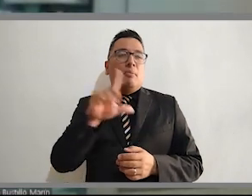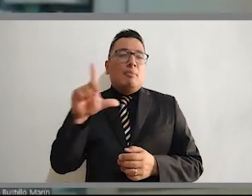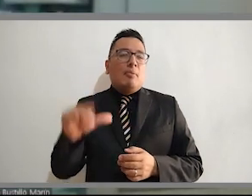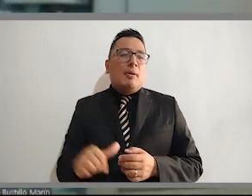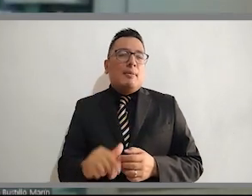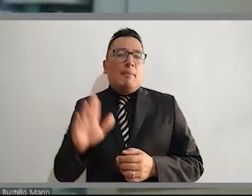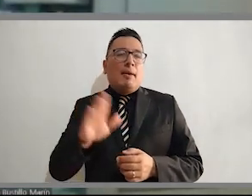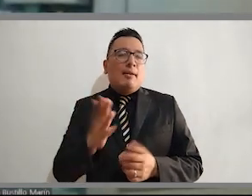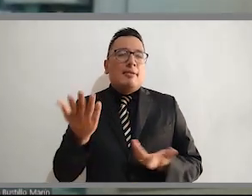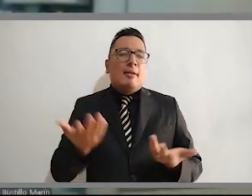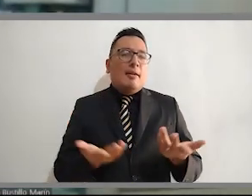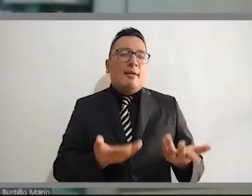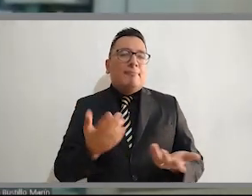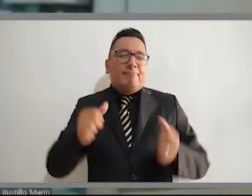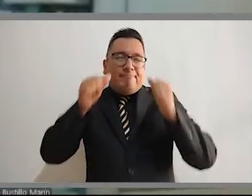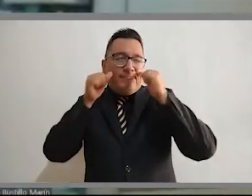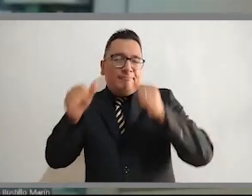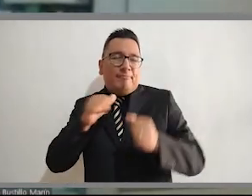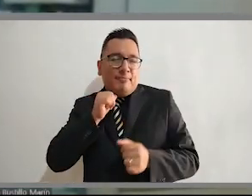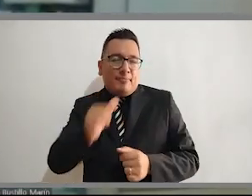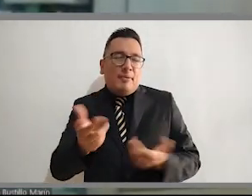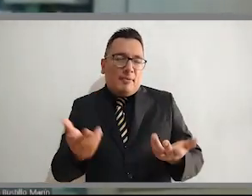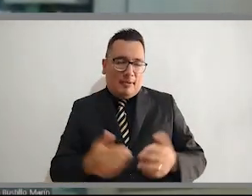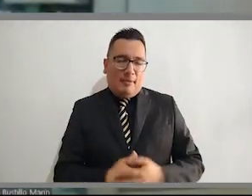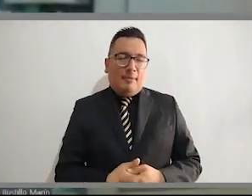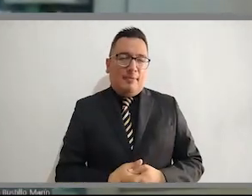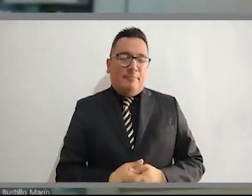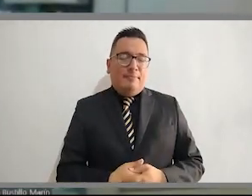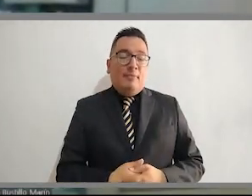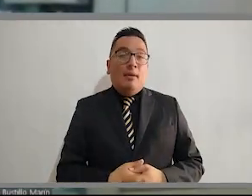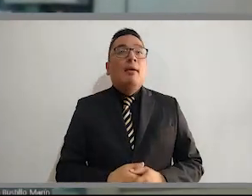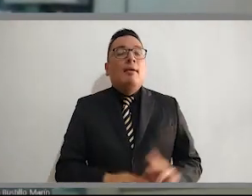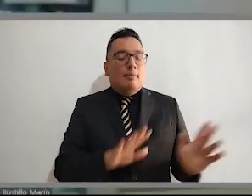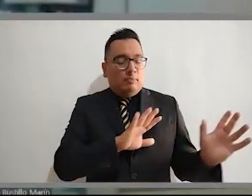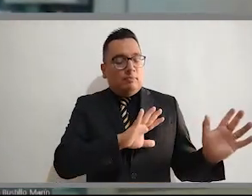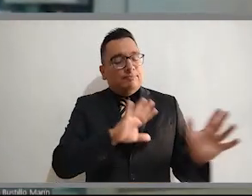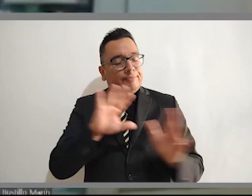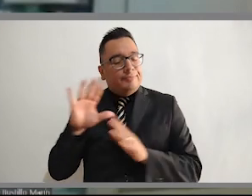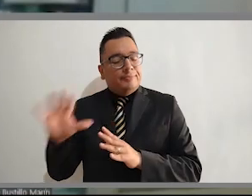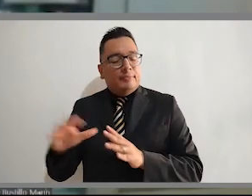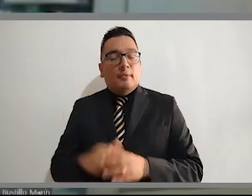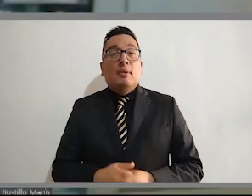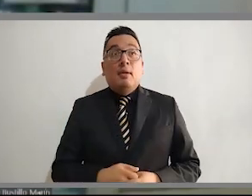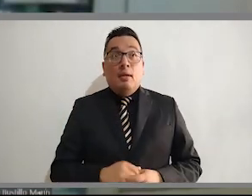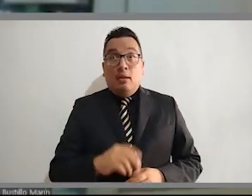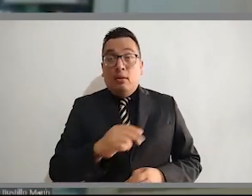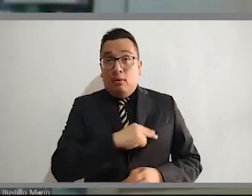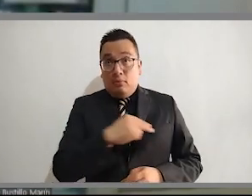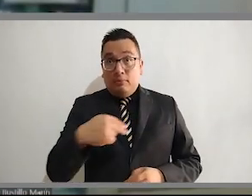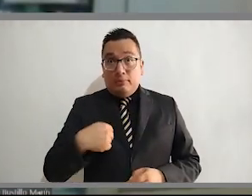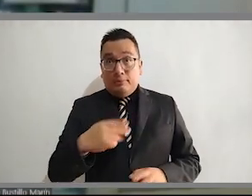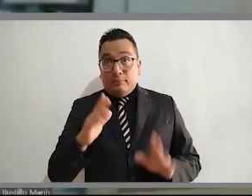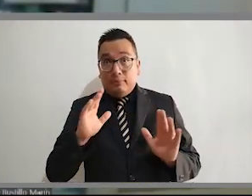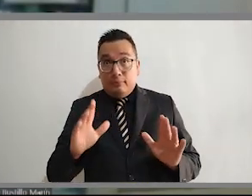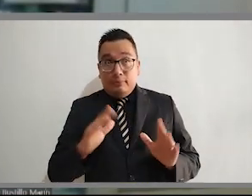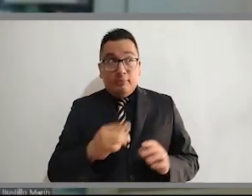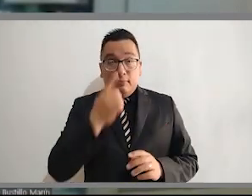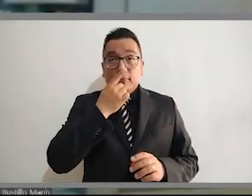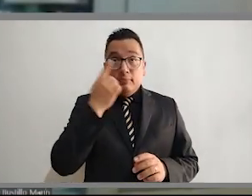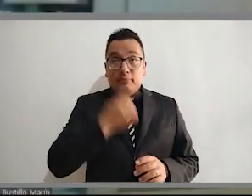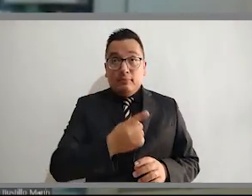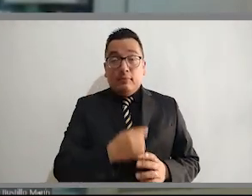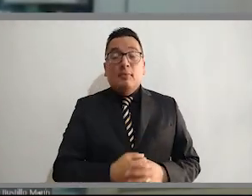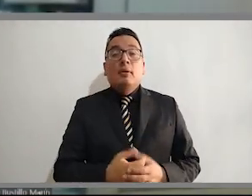elementos para sancionar, ¿no? Y para sancionar y para entender, sobre